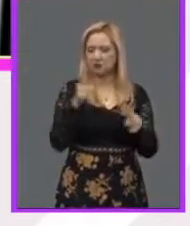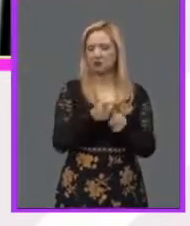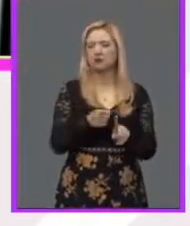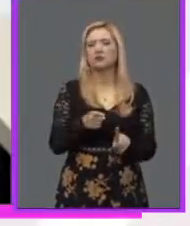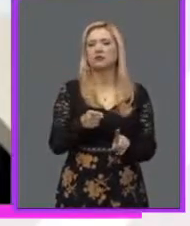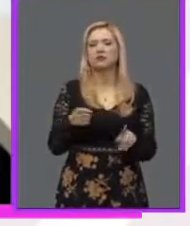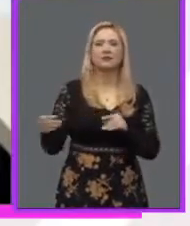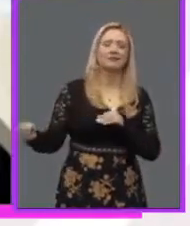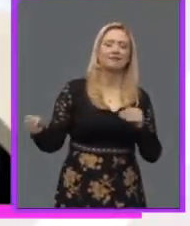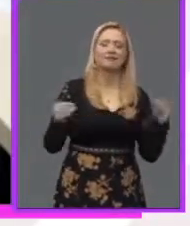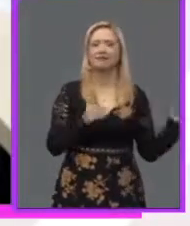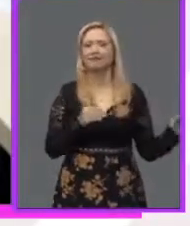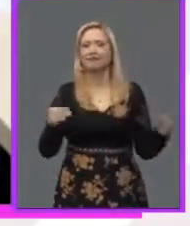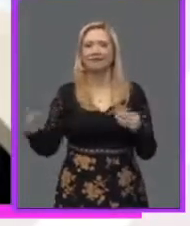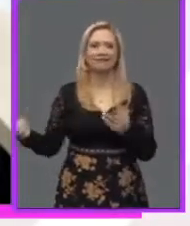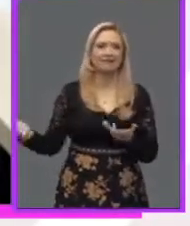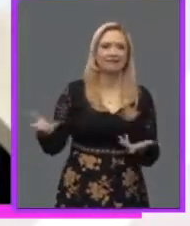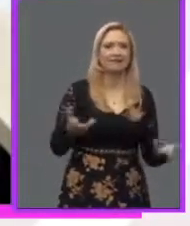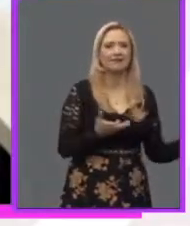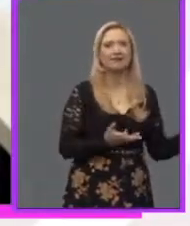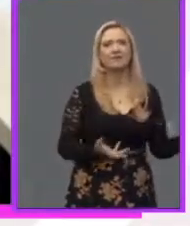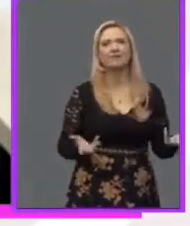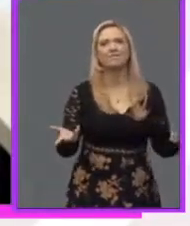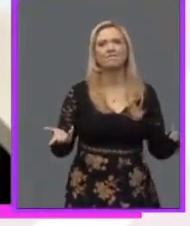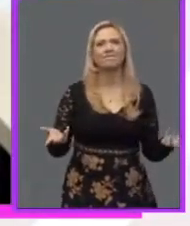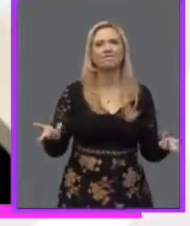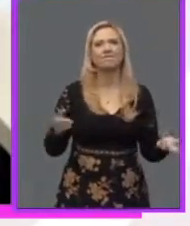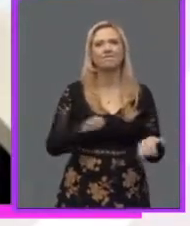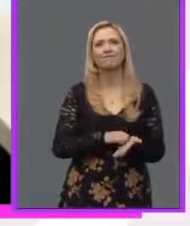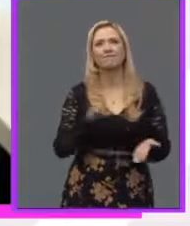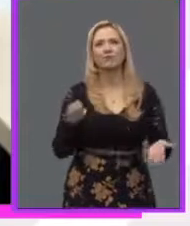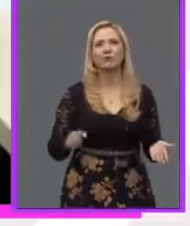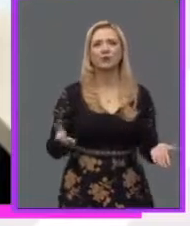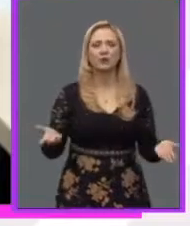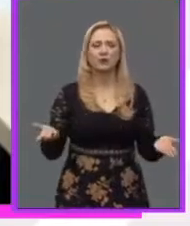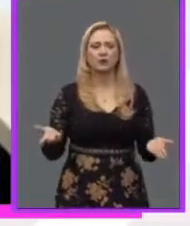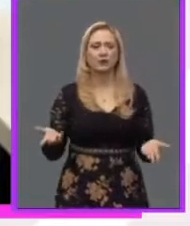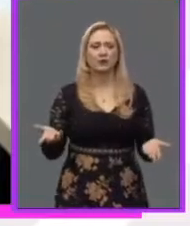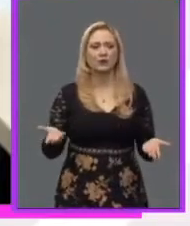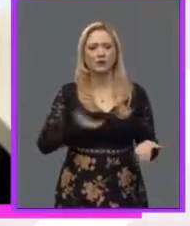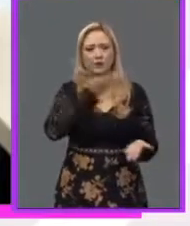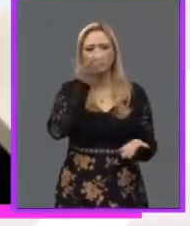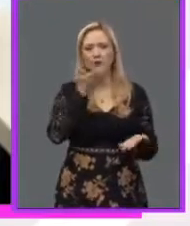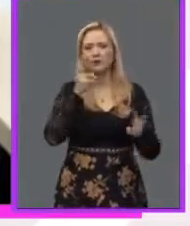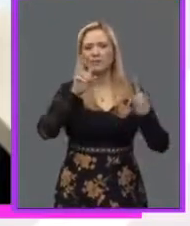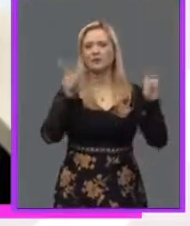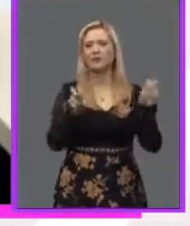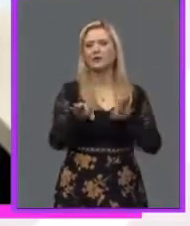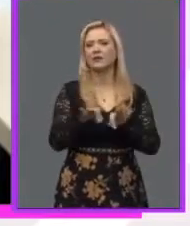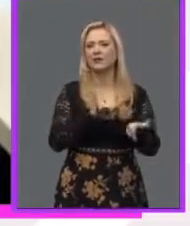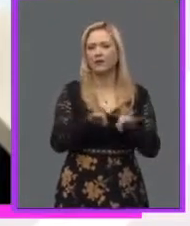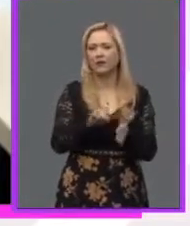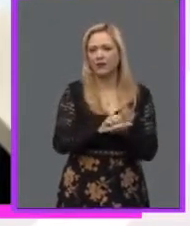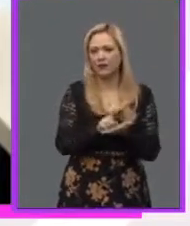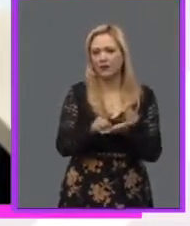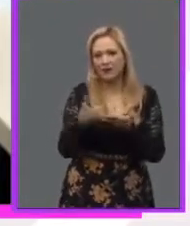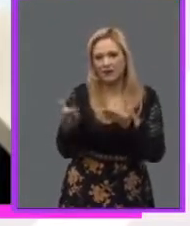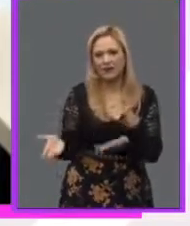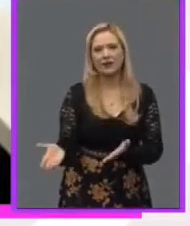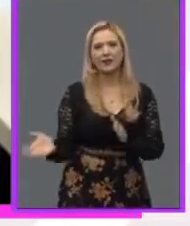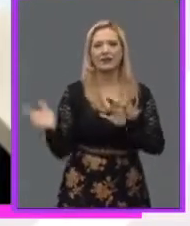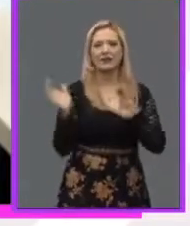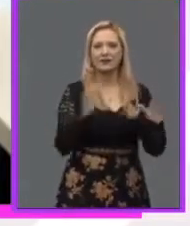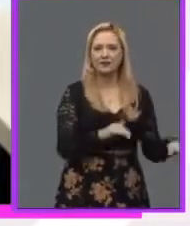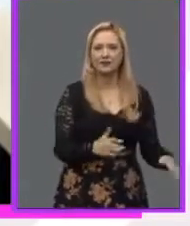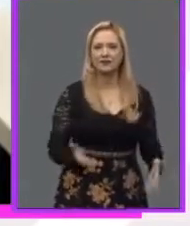debates que suelen entrelazarse mucho con debates, por ejemplo, de los temas laborales, ¿no? Derechos laborales, del acceso a